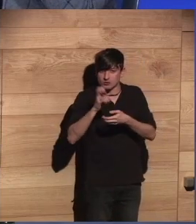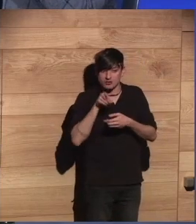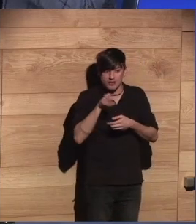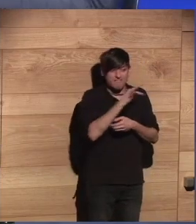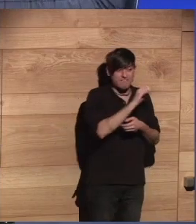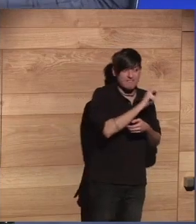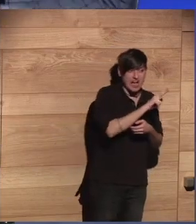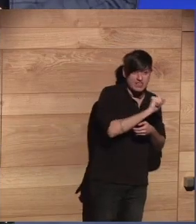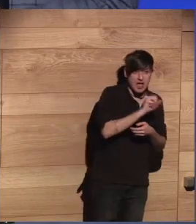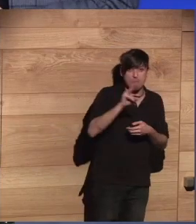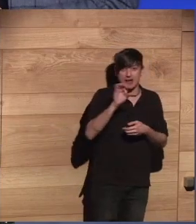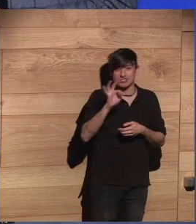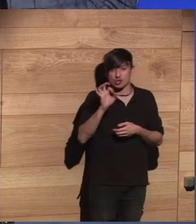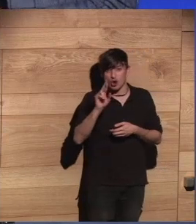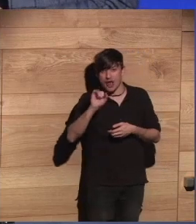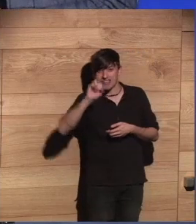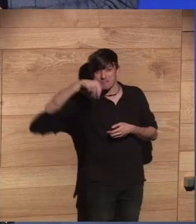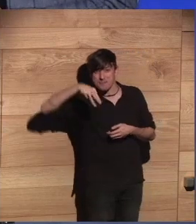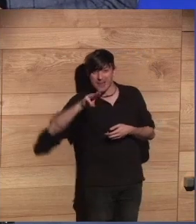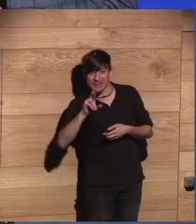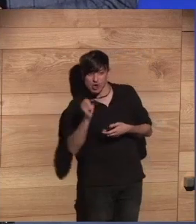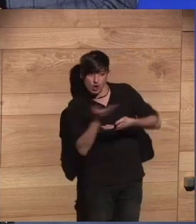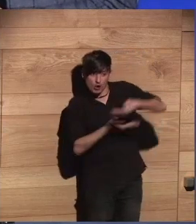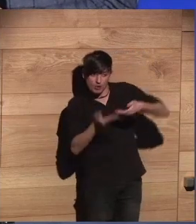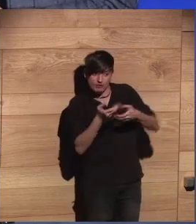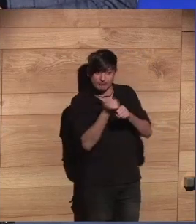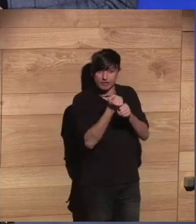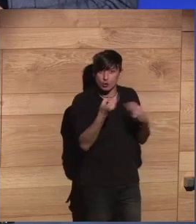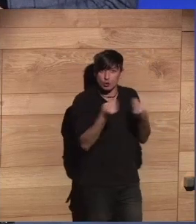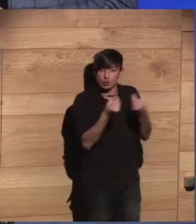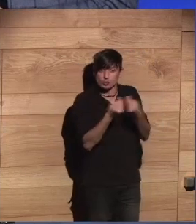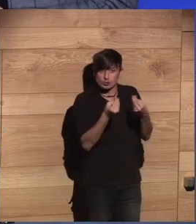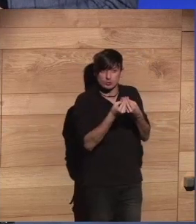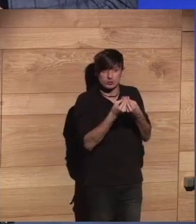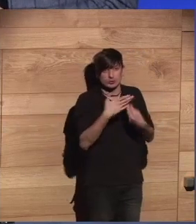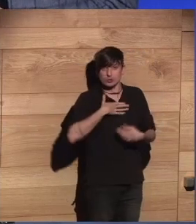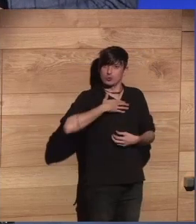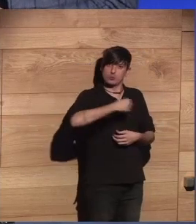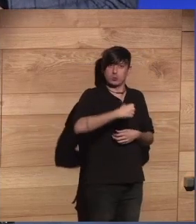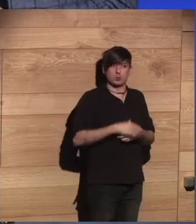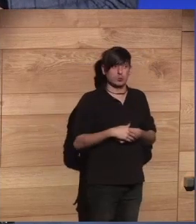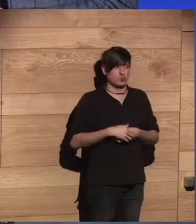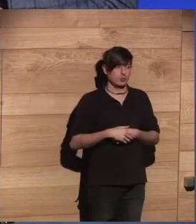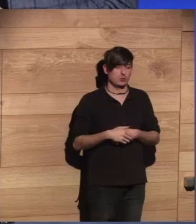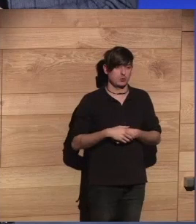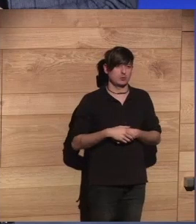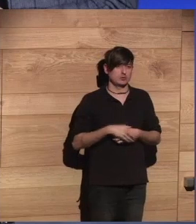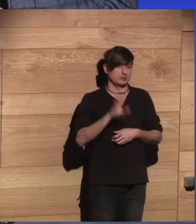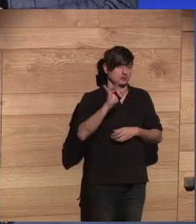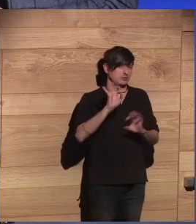Imperio con Falla, ya estaba muy fascinada con él. Ella era también visionaria, ¿no? A pesar de ser una... Qué valentía, ¿no? Ella también. Exactamente, exactamente. Y